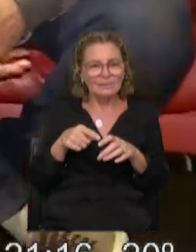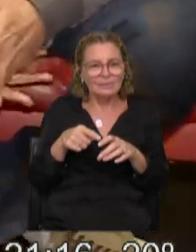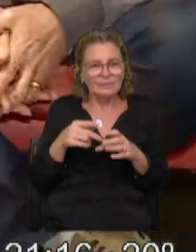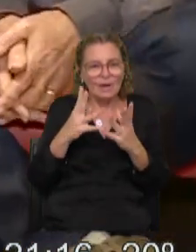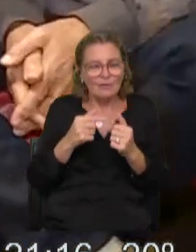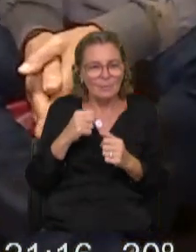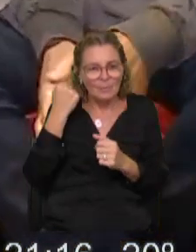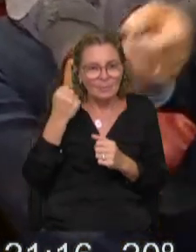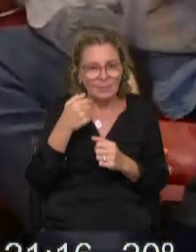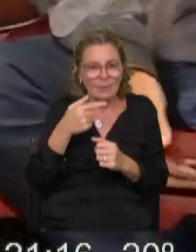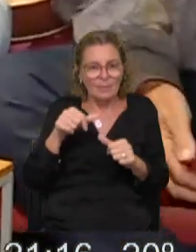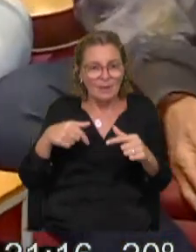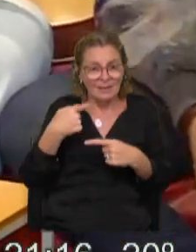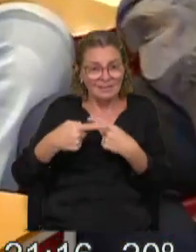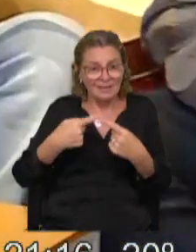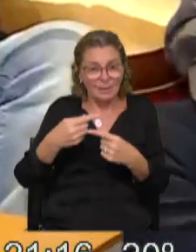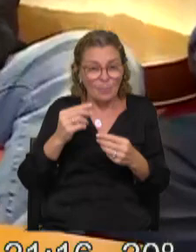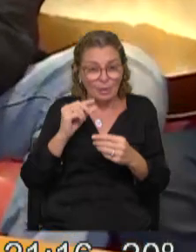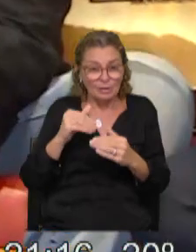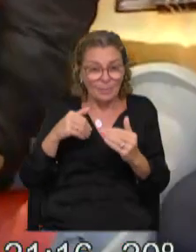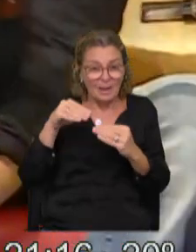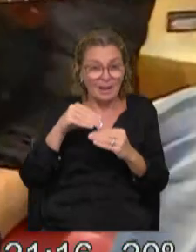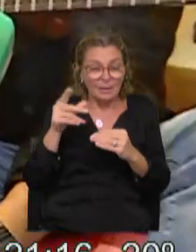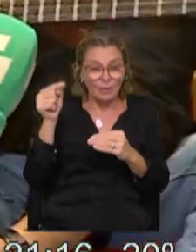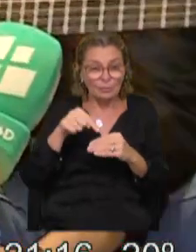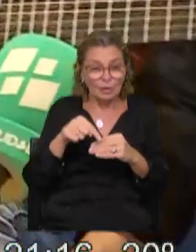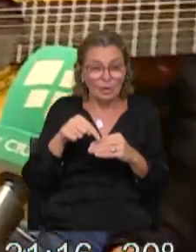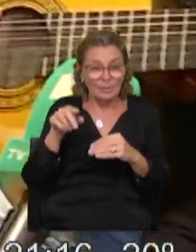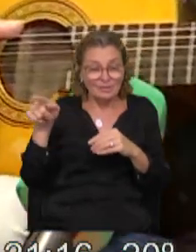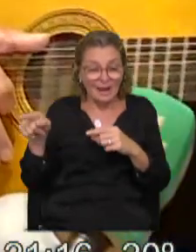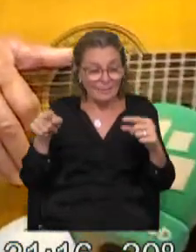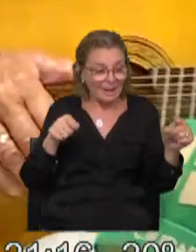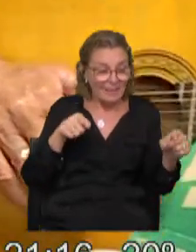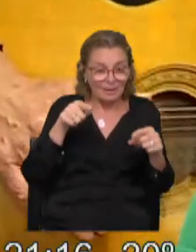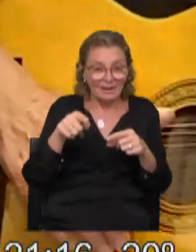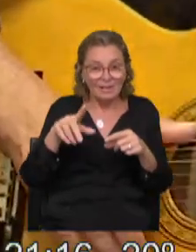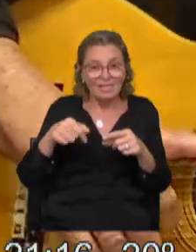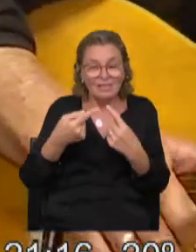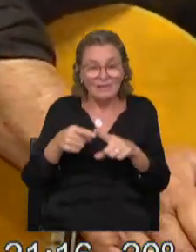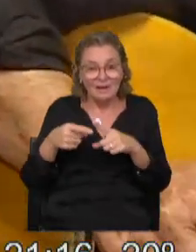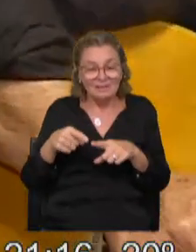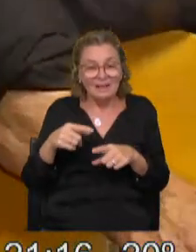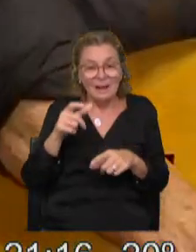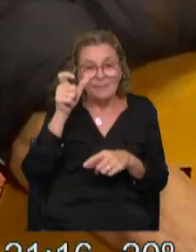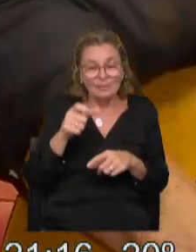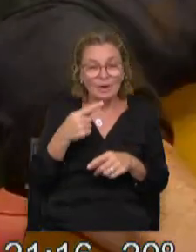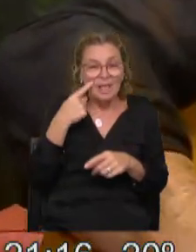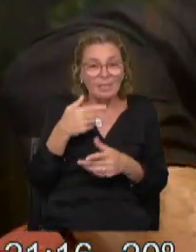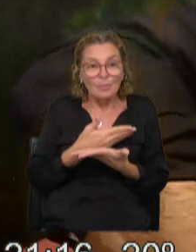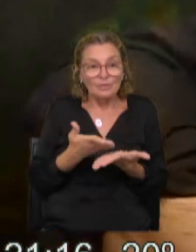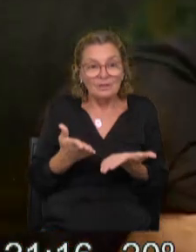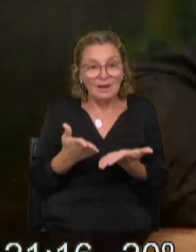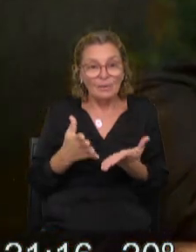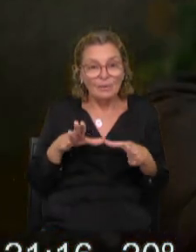una manera increíble, que dijimos, vamos a seguirlo un poquito más. Y bueno, y ahí surgió un toque por acá, otro toque por allá, lo empezamos a desparramar y la gente demostraba